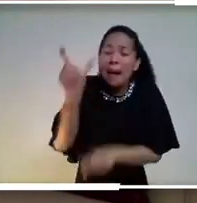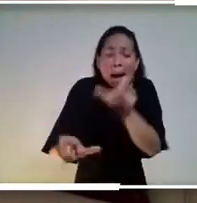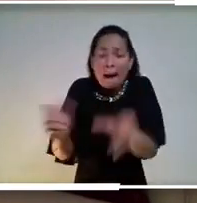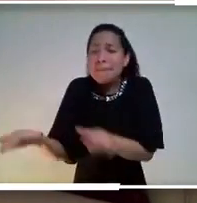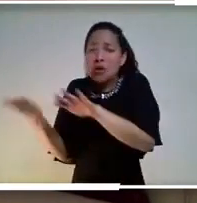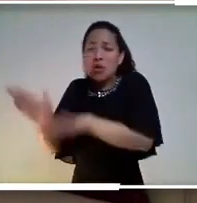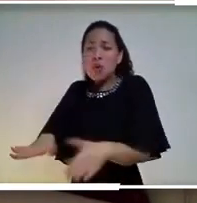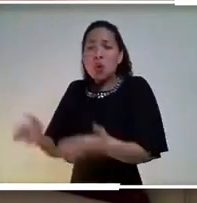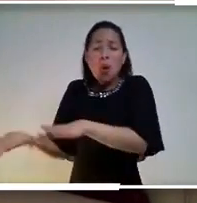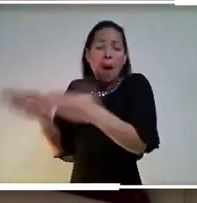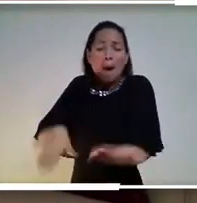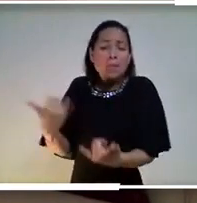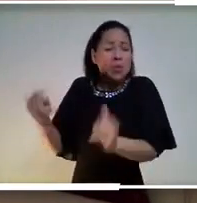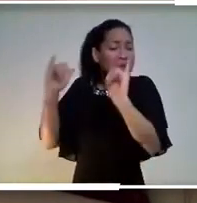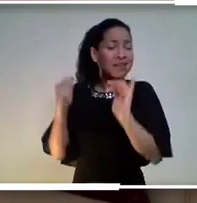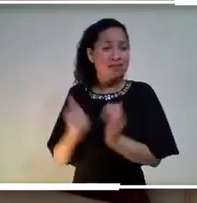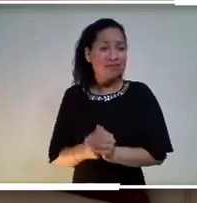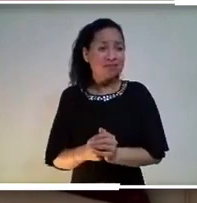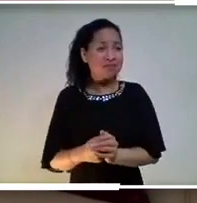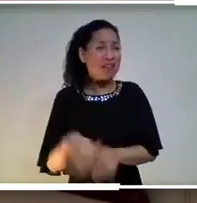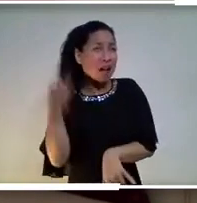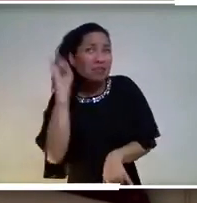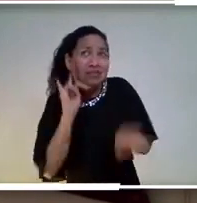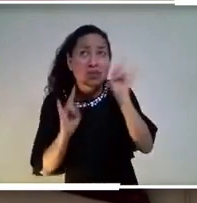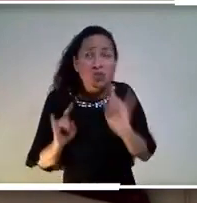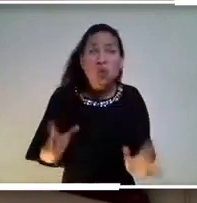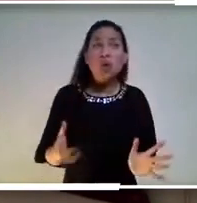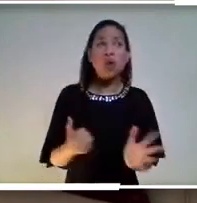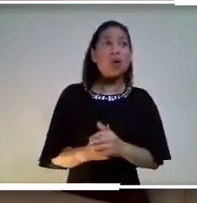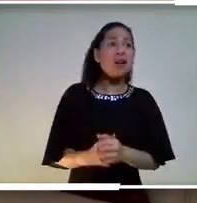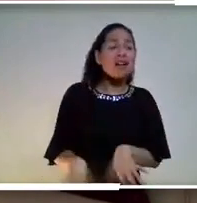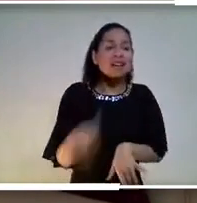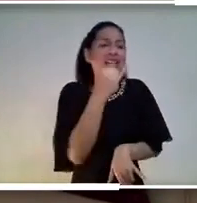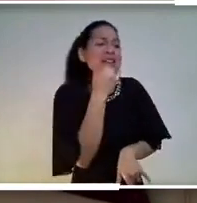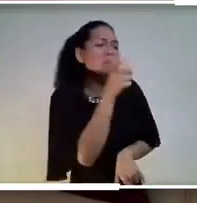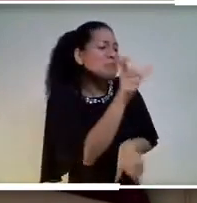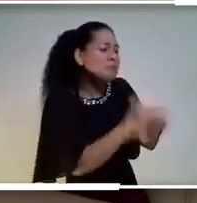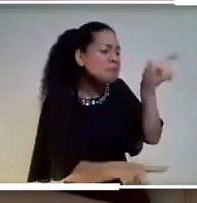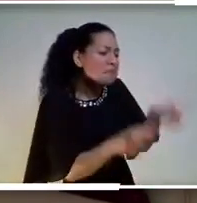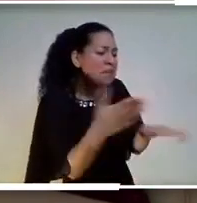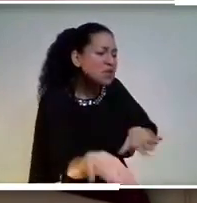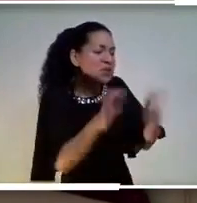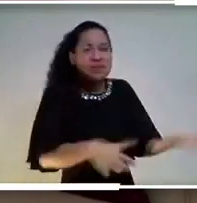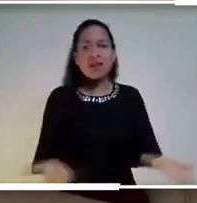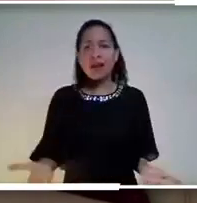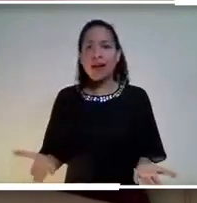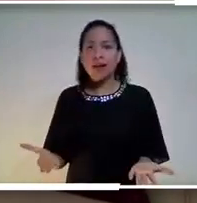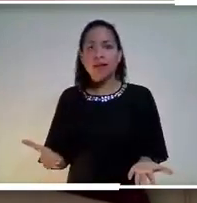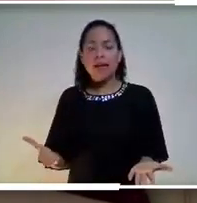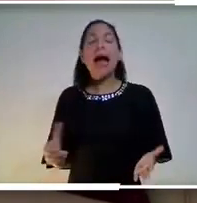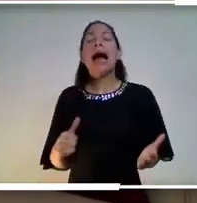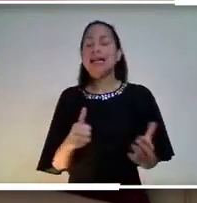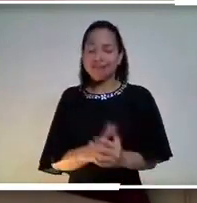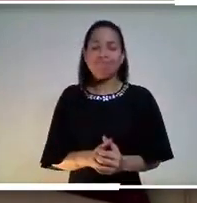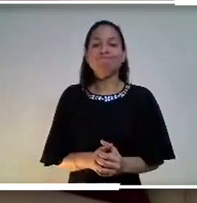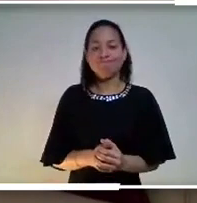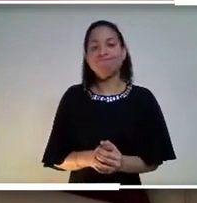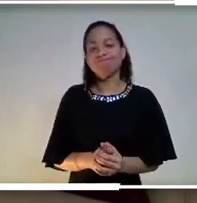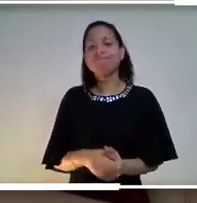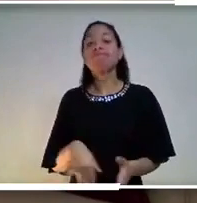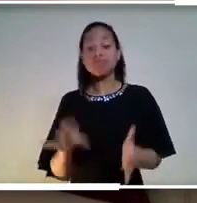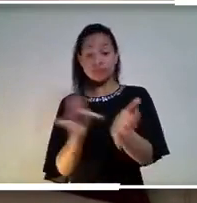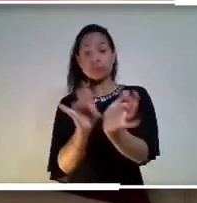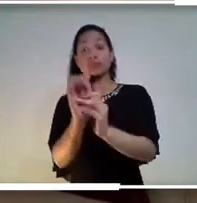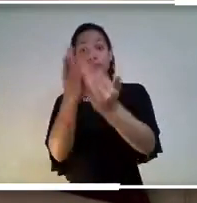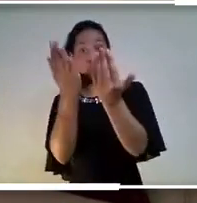sucede a la persona cuando muere bueno vamos al libro de los comienzos porque para entender lo que pasa cuando